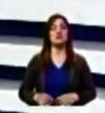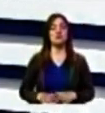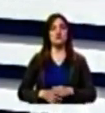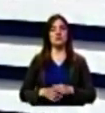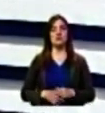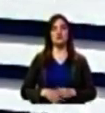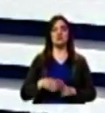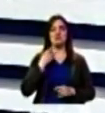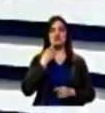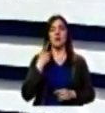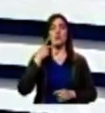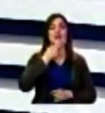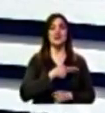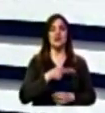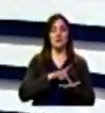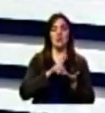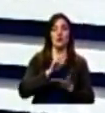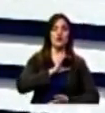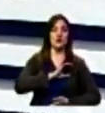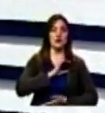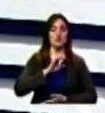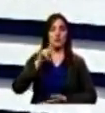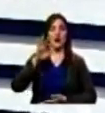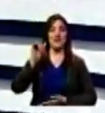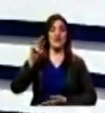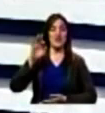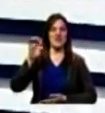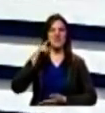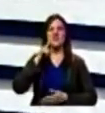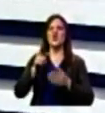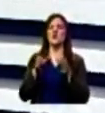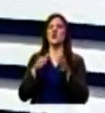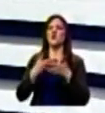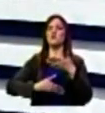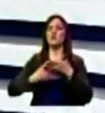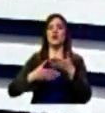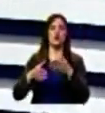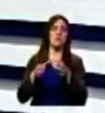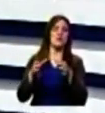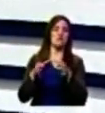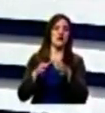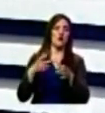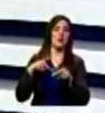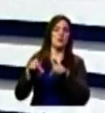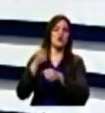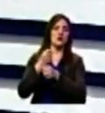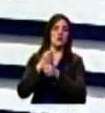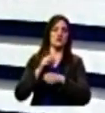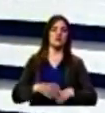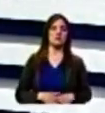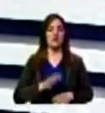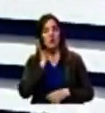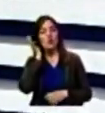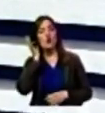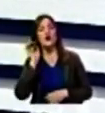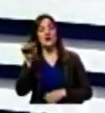descartó que se haya incrementado el valor de las patentes municipales para los mercados. Esta aclaración la hace luego de que las comerciantes del mercado